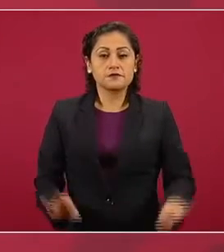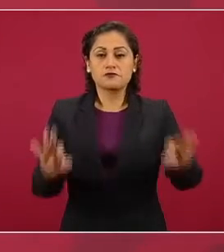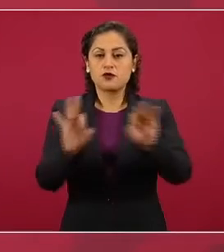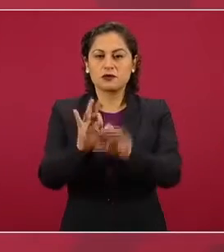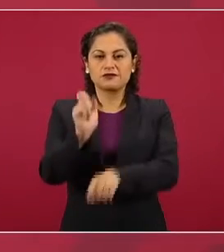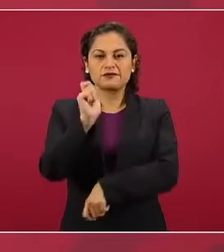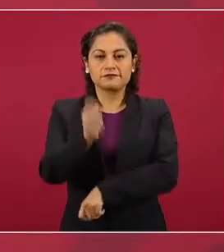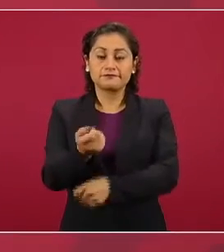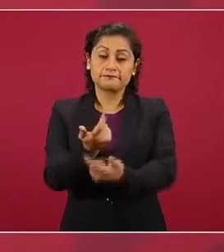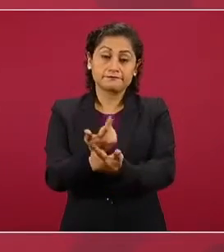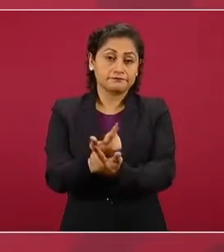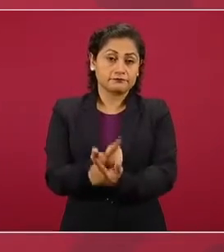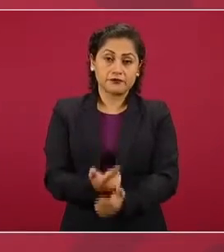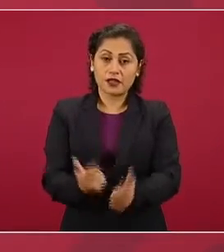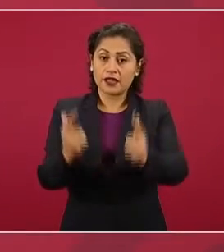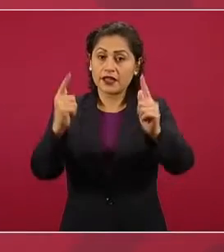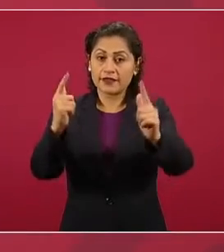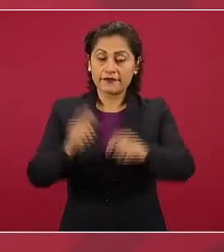Entonces,